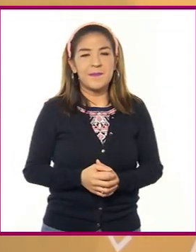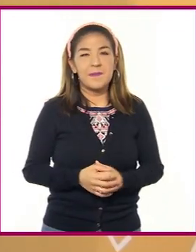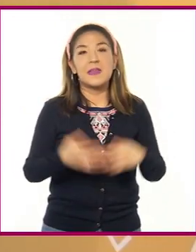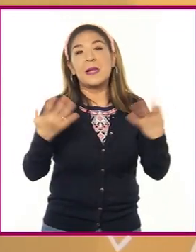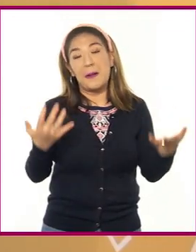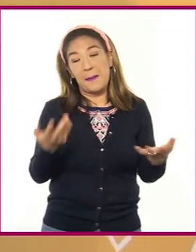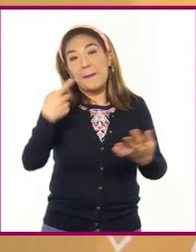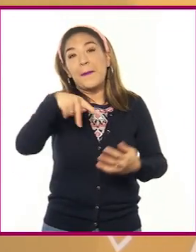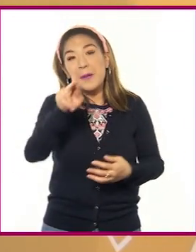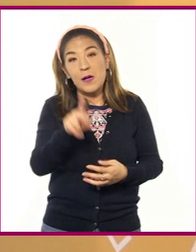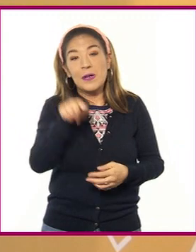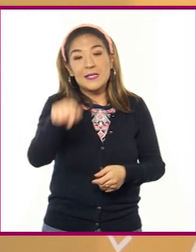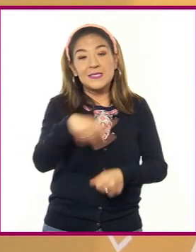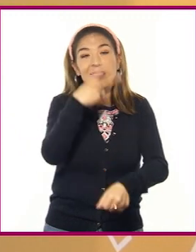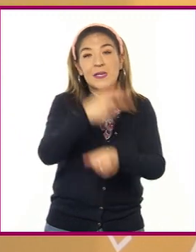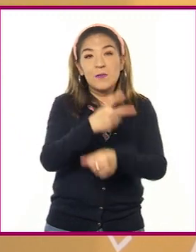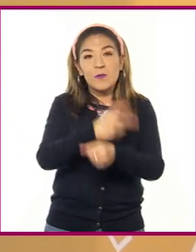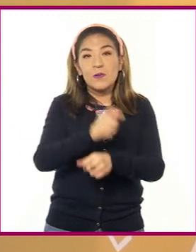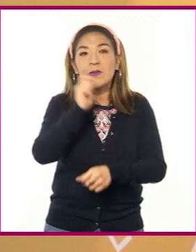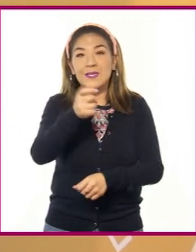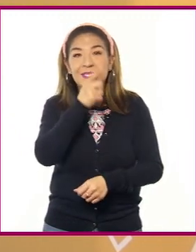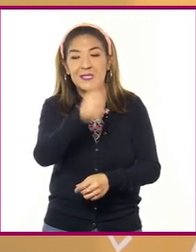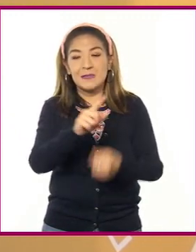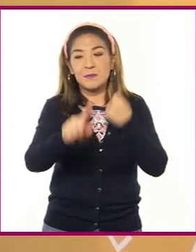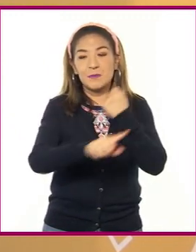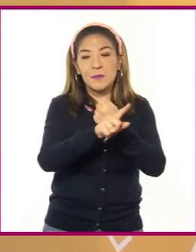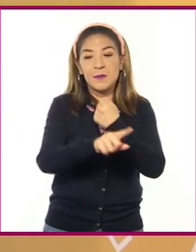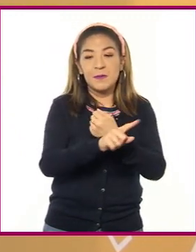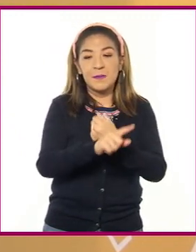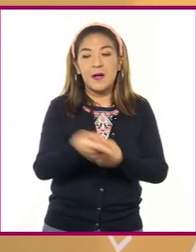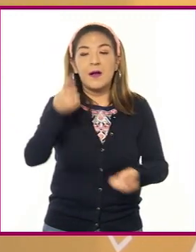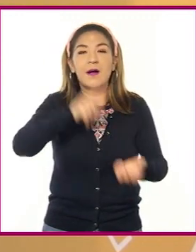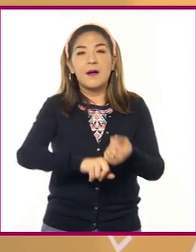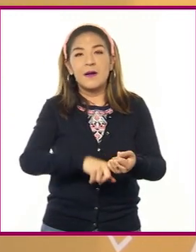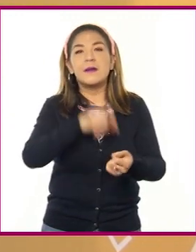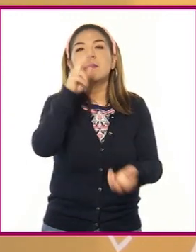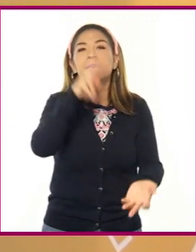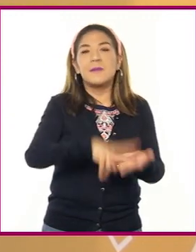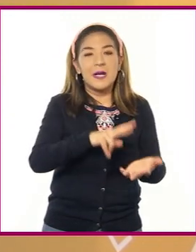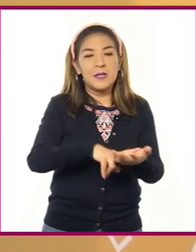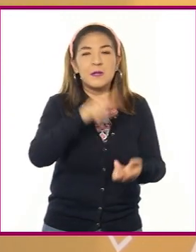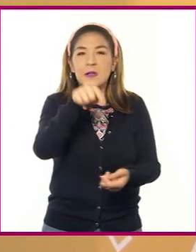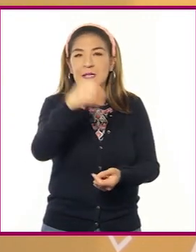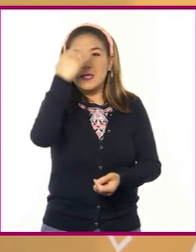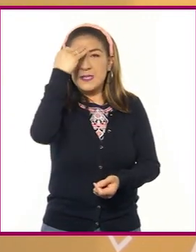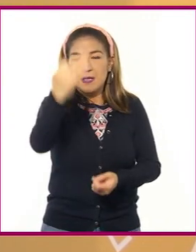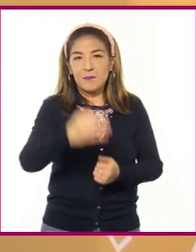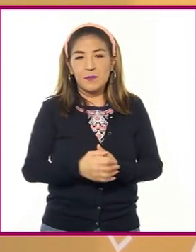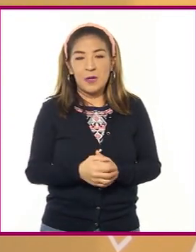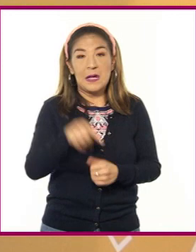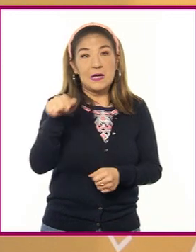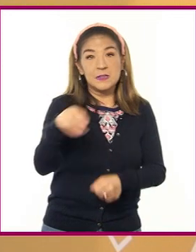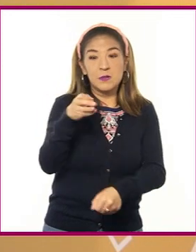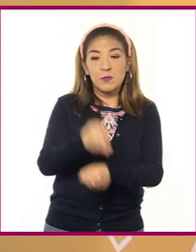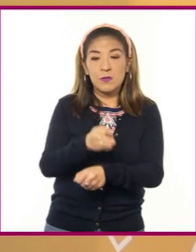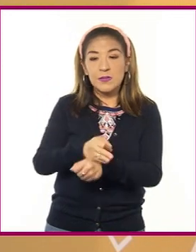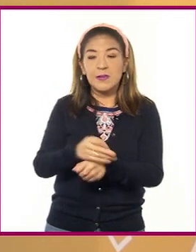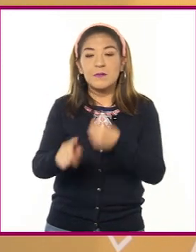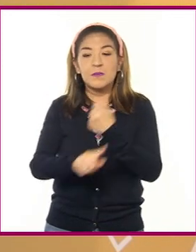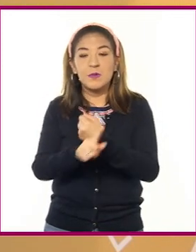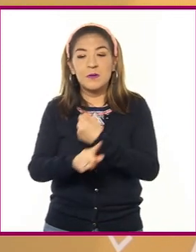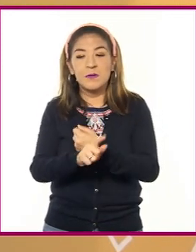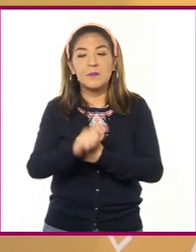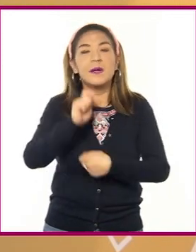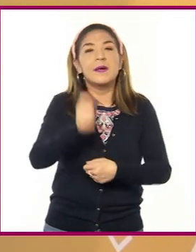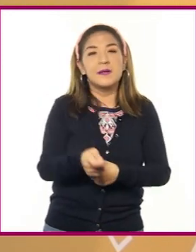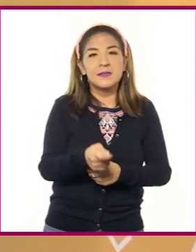Sin embargo, en la segunda versión del problema se pedían varios valores de la cantidad de tiempo. En esta última situación,